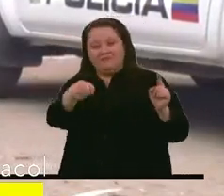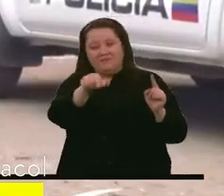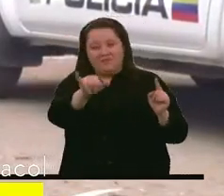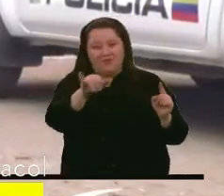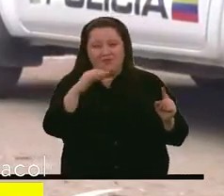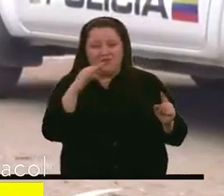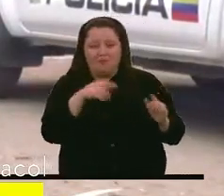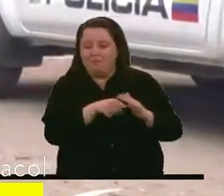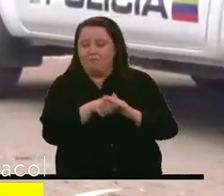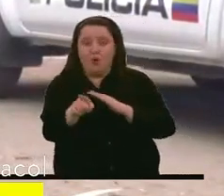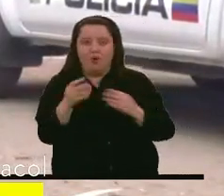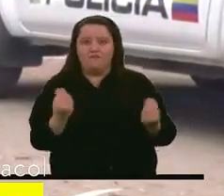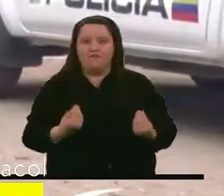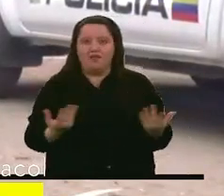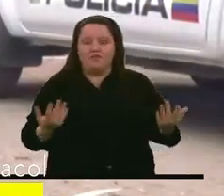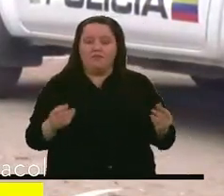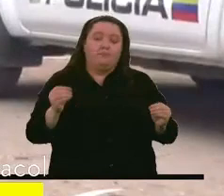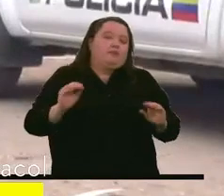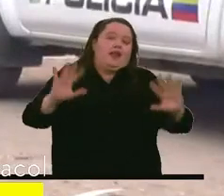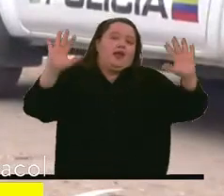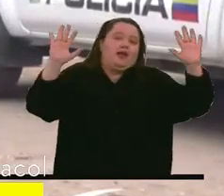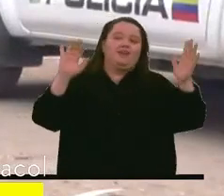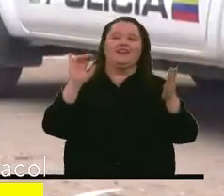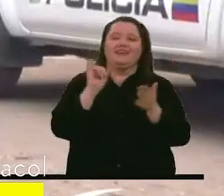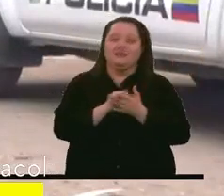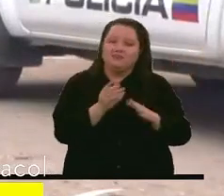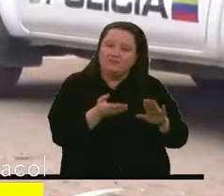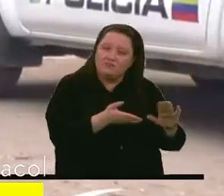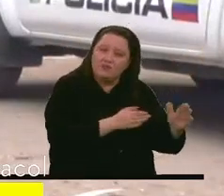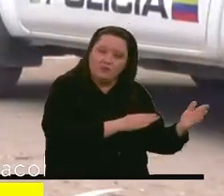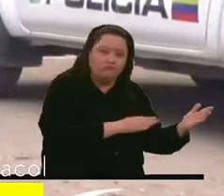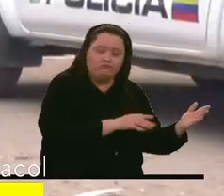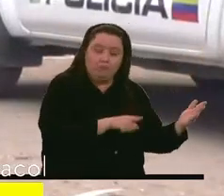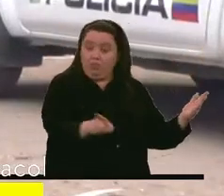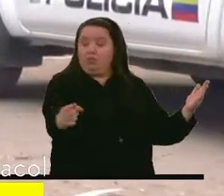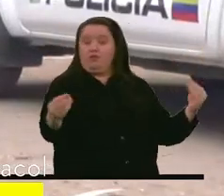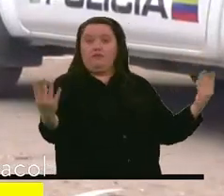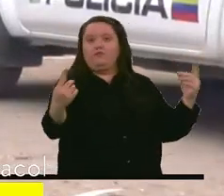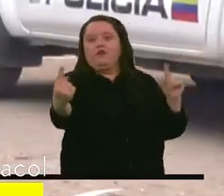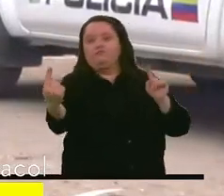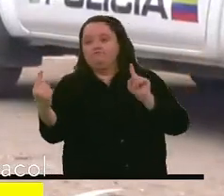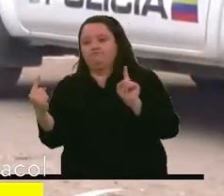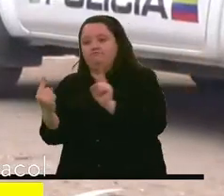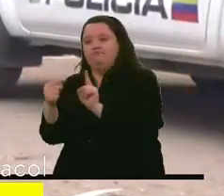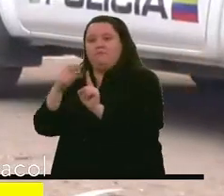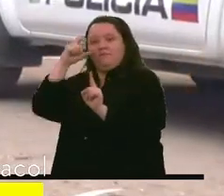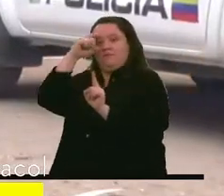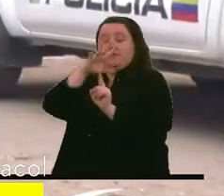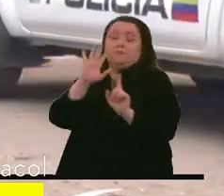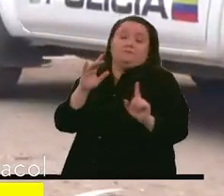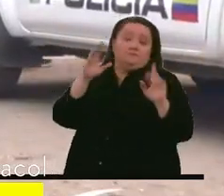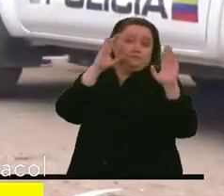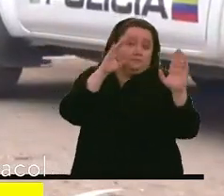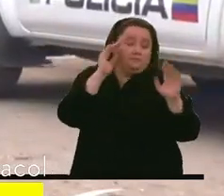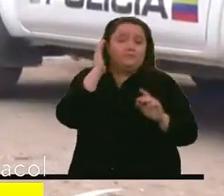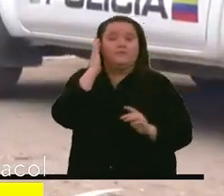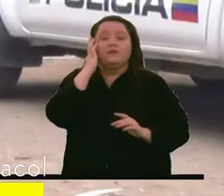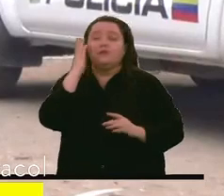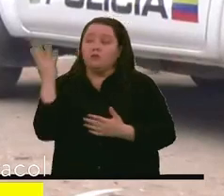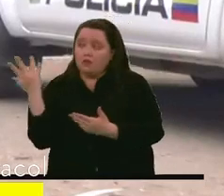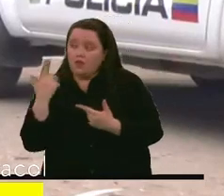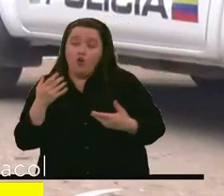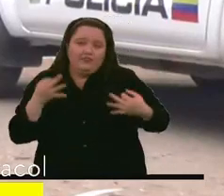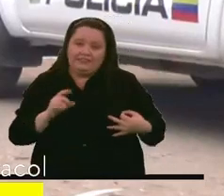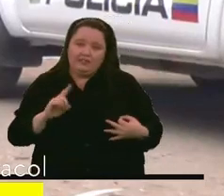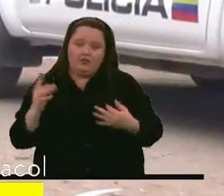que resultó siendo el milagro de esta masacre, de esta emboscada. Seguiremos atentos. El presidente nos han dicho de manera